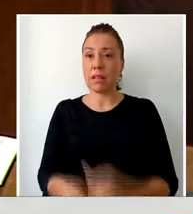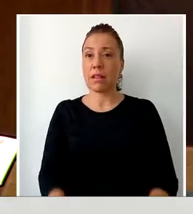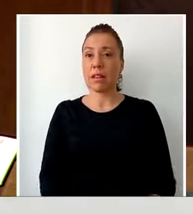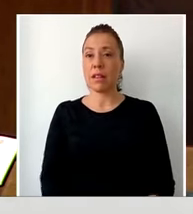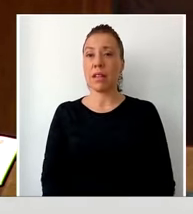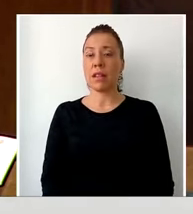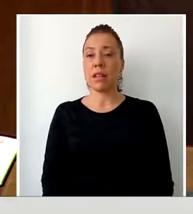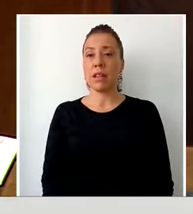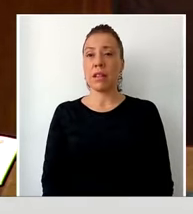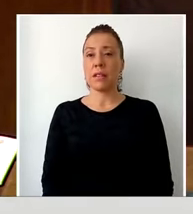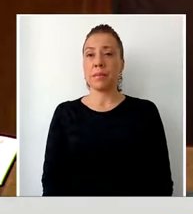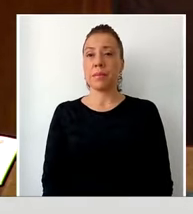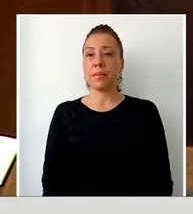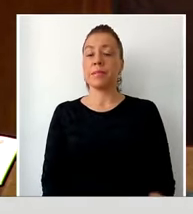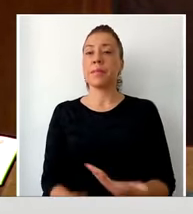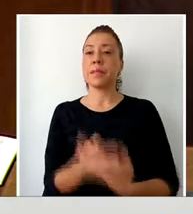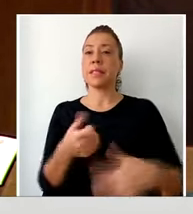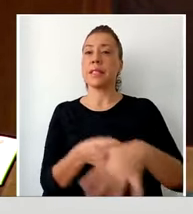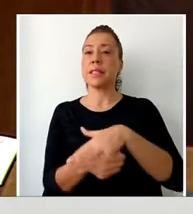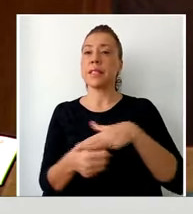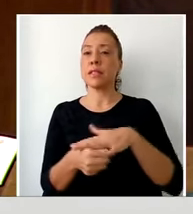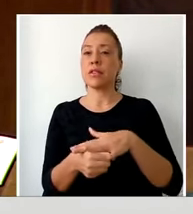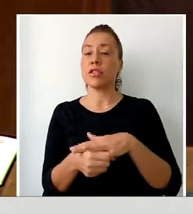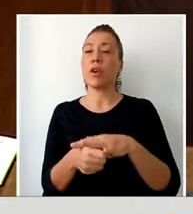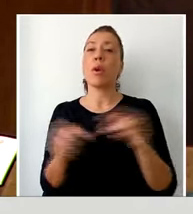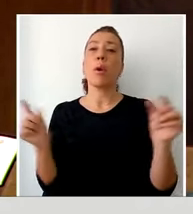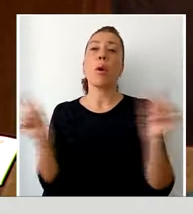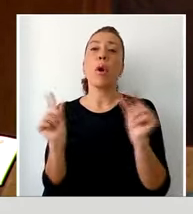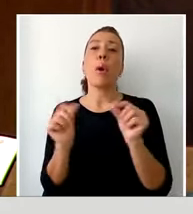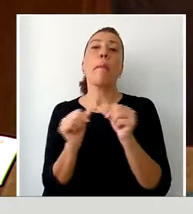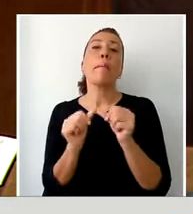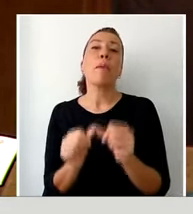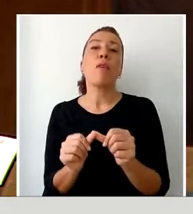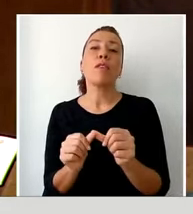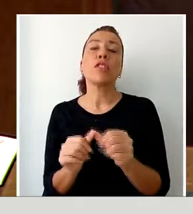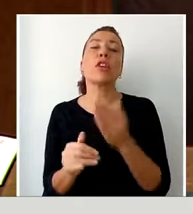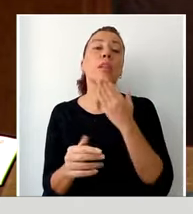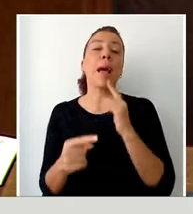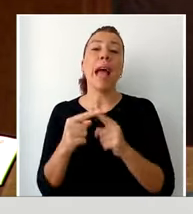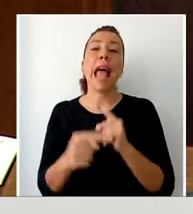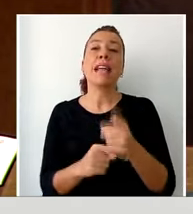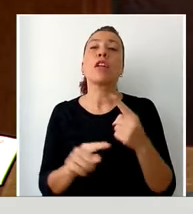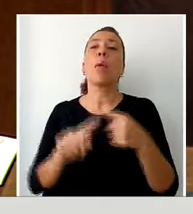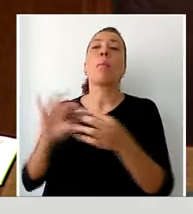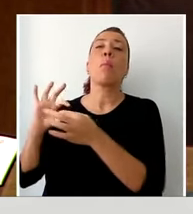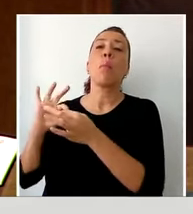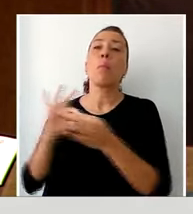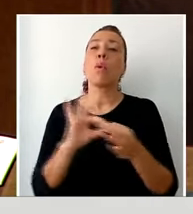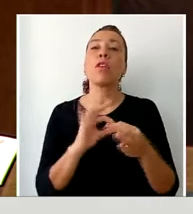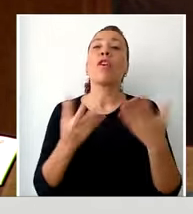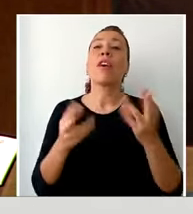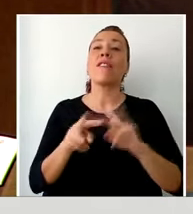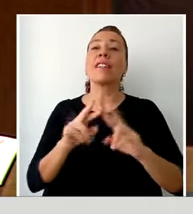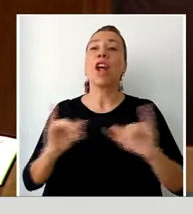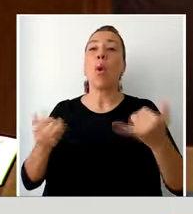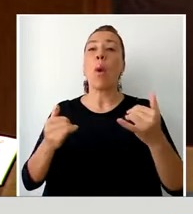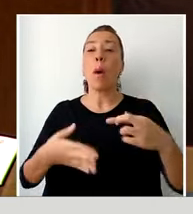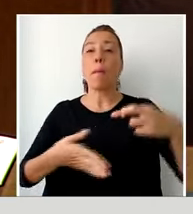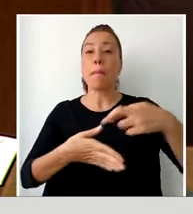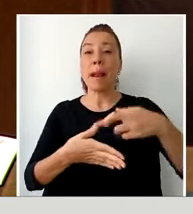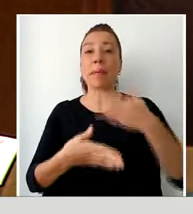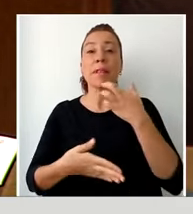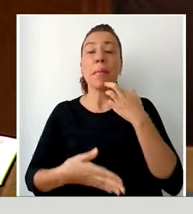situación de temporalidad y de exigencia producto de la realización de los Juegos Panamericanos y para